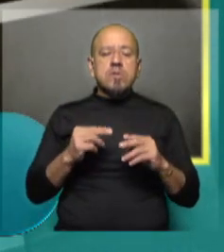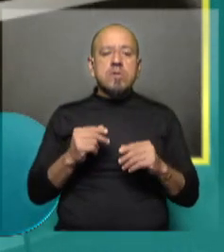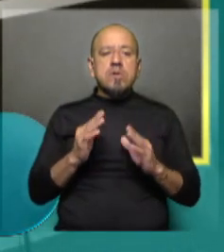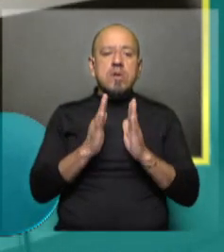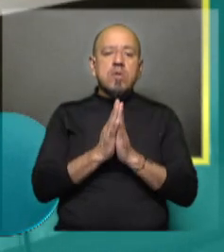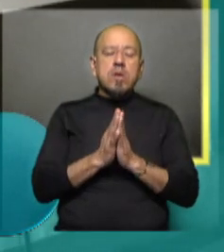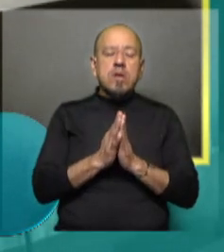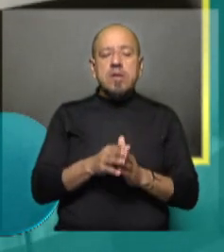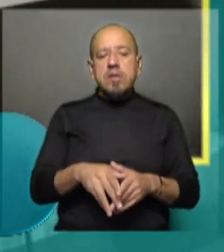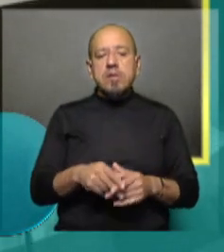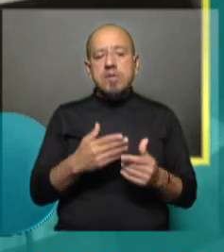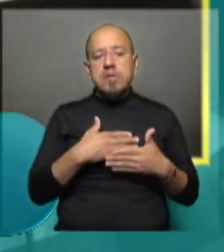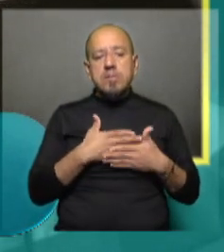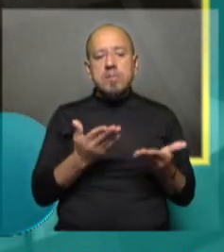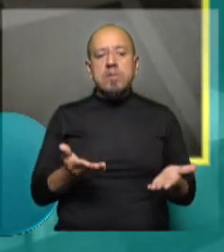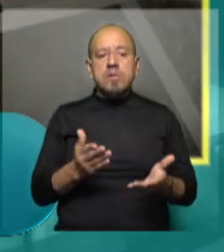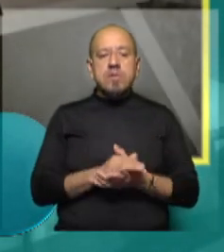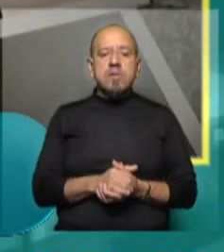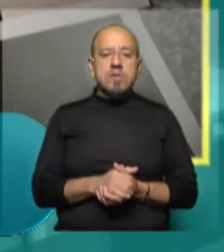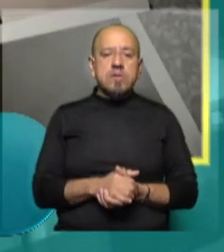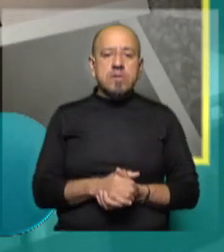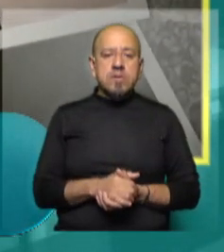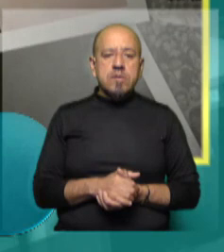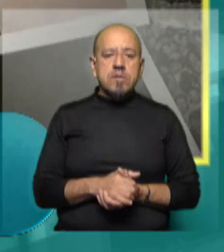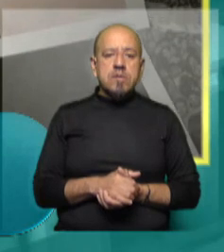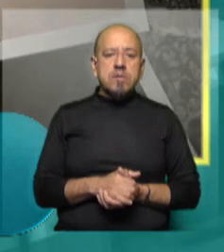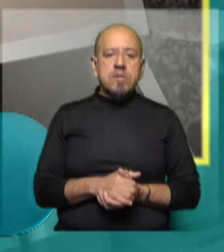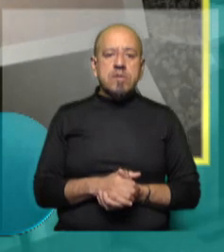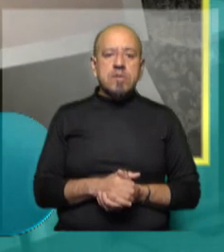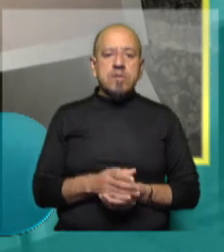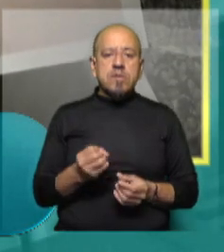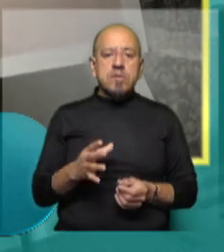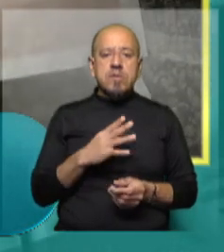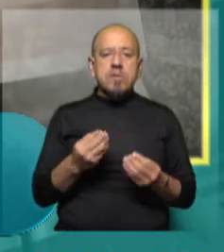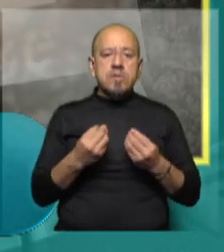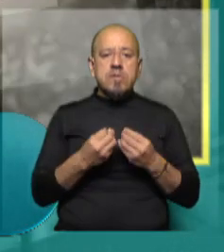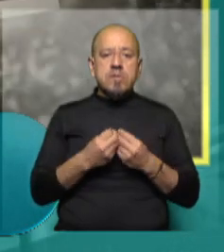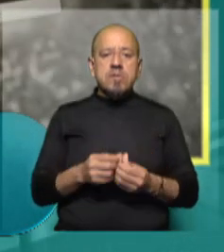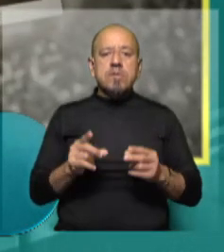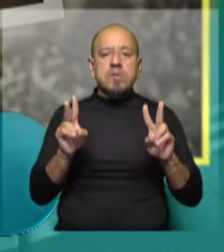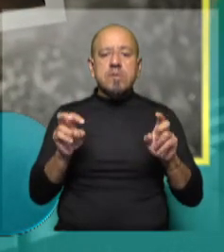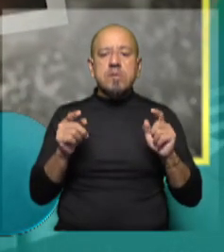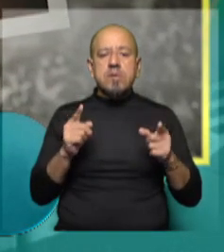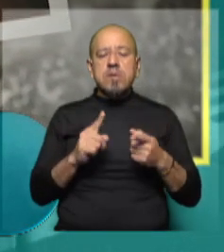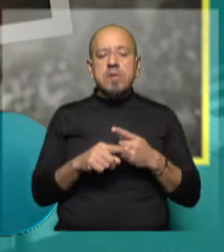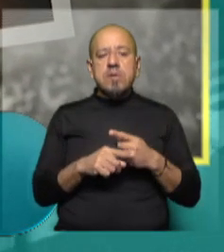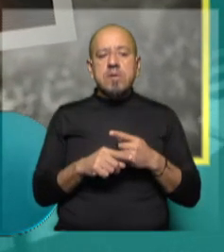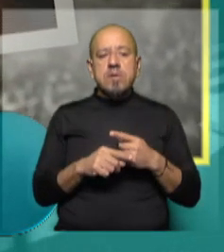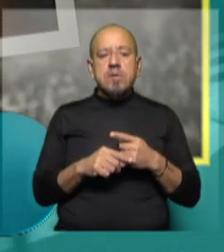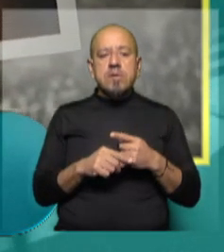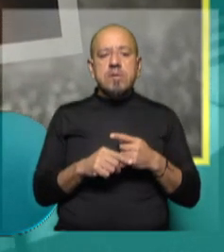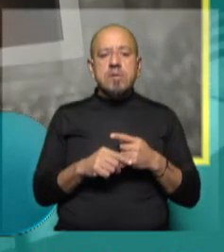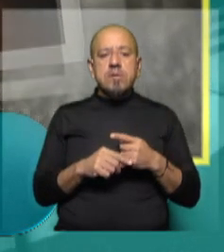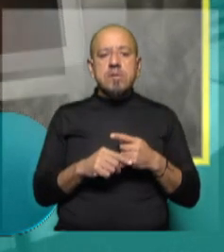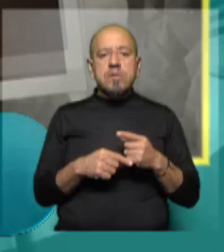y amarme. Creo que esta charla podría ser infinita porque son muchos temas que se mezclan y que se solapan, ¿no?